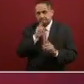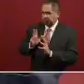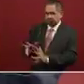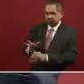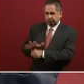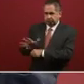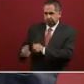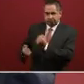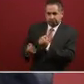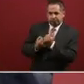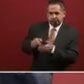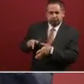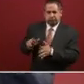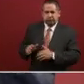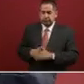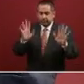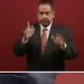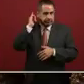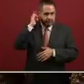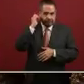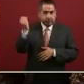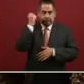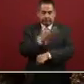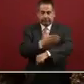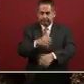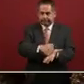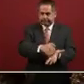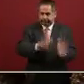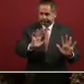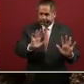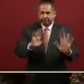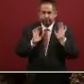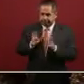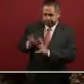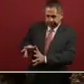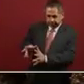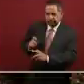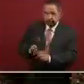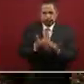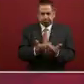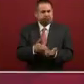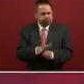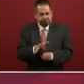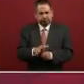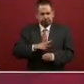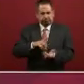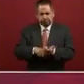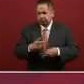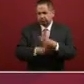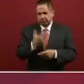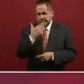pero toco madera no los vamos a utilizar o sea las finanzas públicas